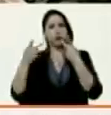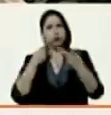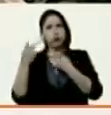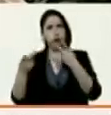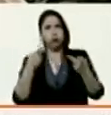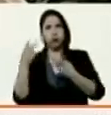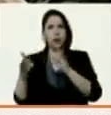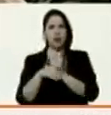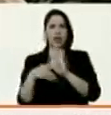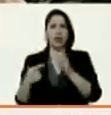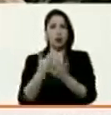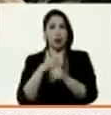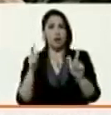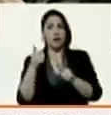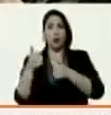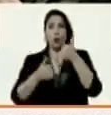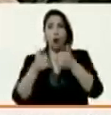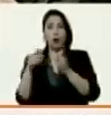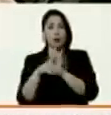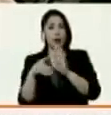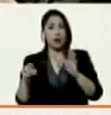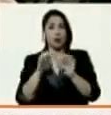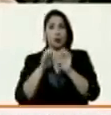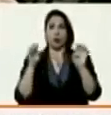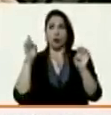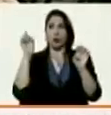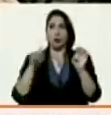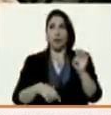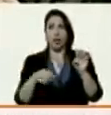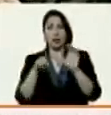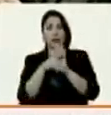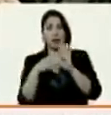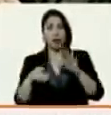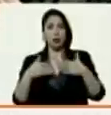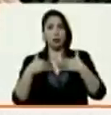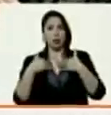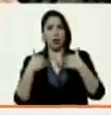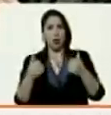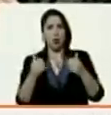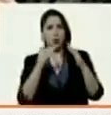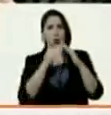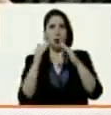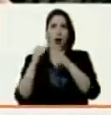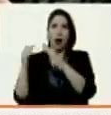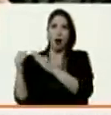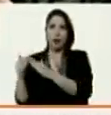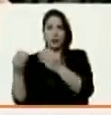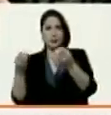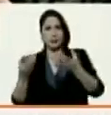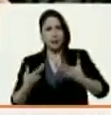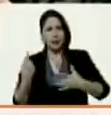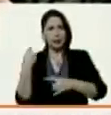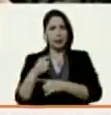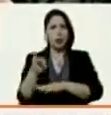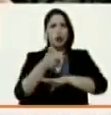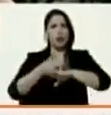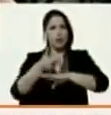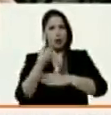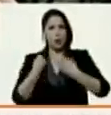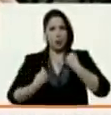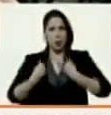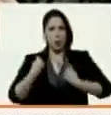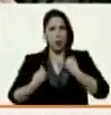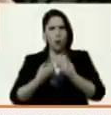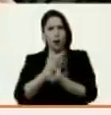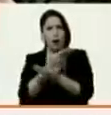más nada cuál a derecho el derecho a la educación el derecho a la salud buen derecho una vivienda digna el derecho a tener un gobierno que se preocupe por ellos